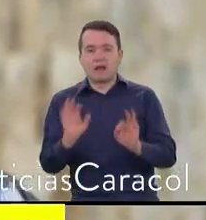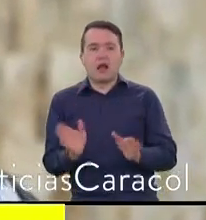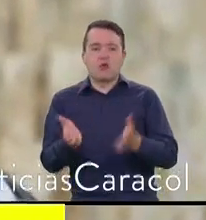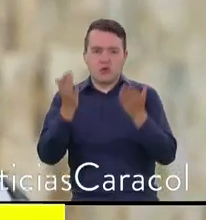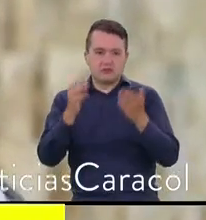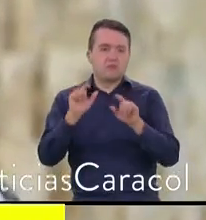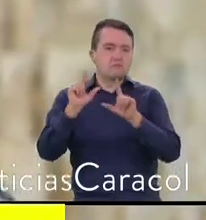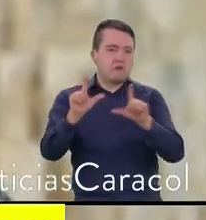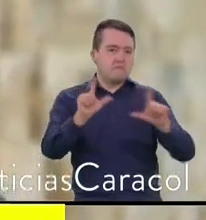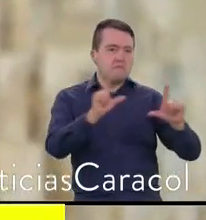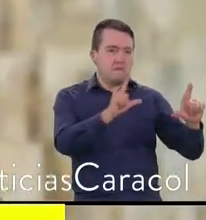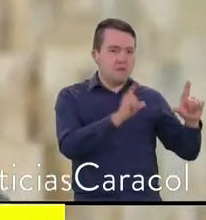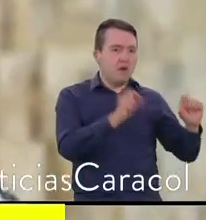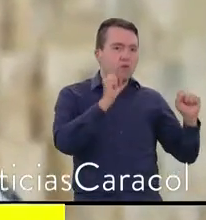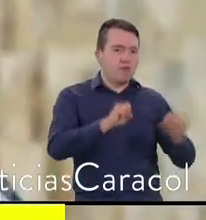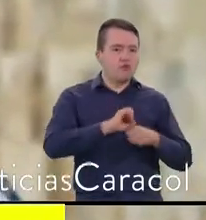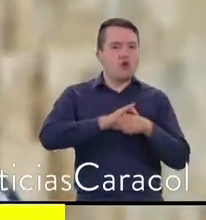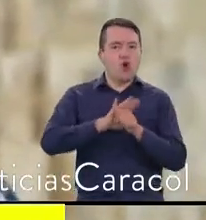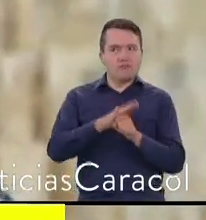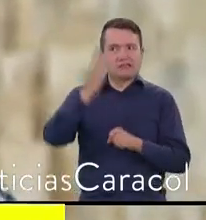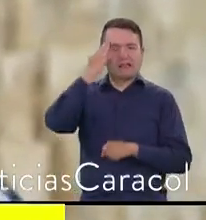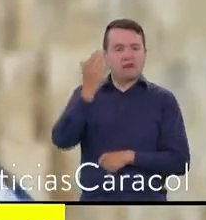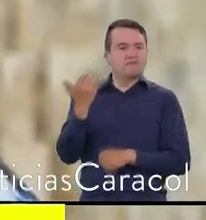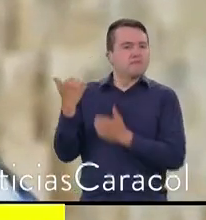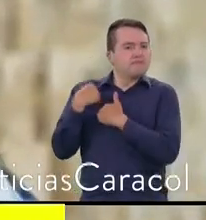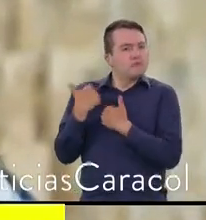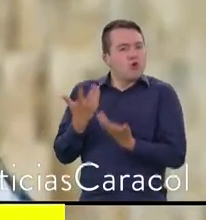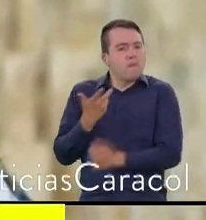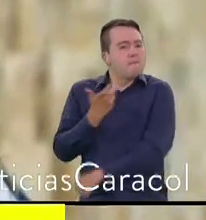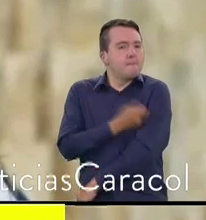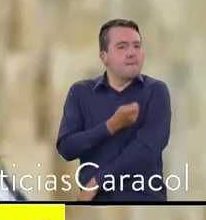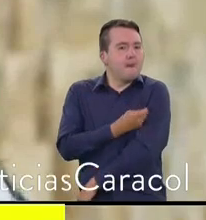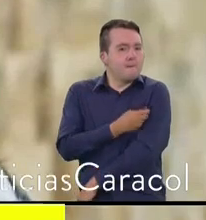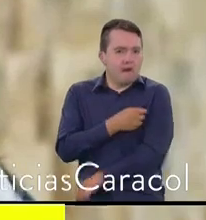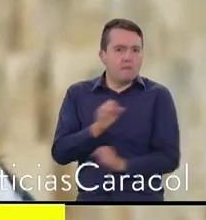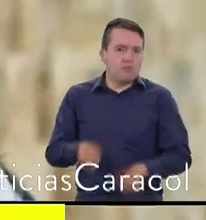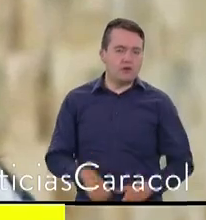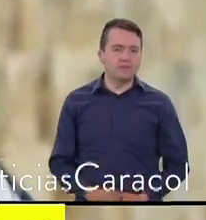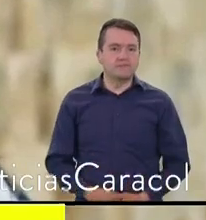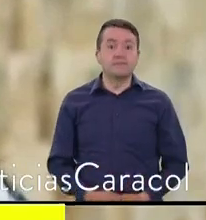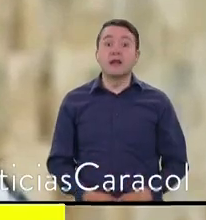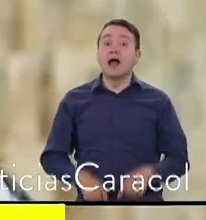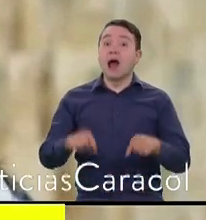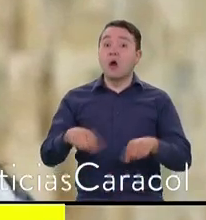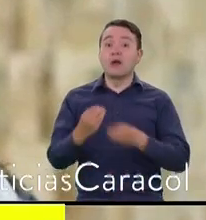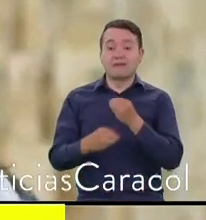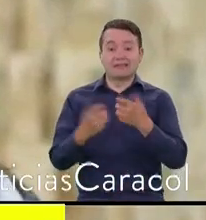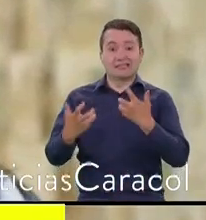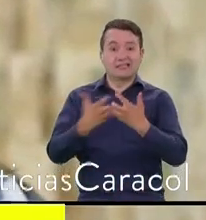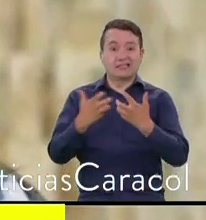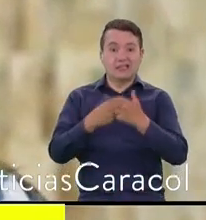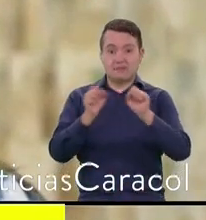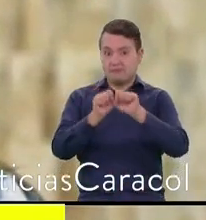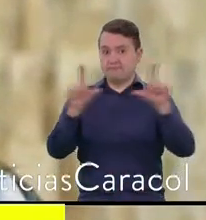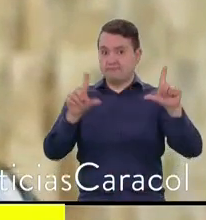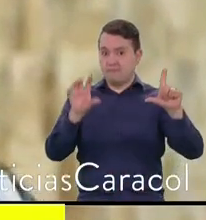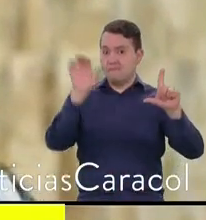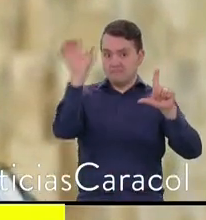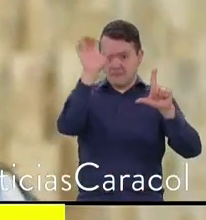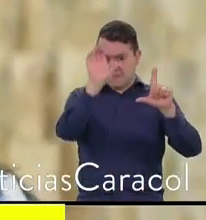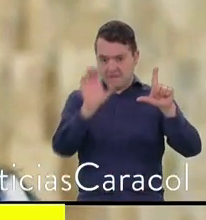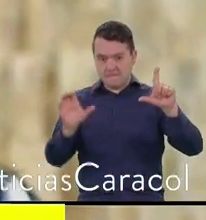certificación tengan acceso a ella. Hoy vamos a tener una plataforma que esperamos cumpla con